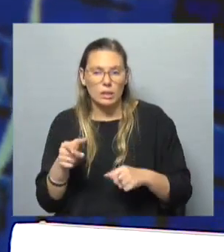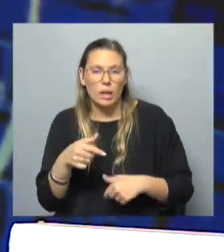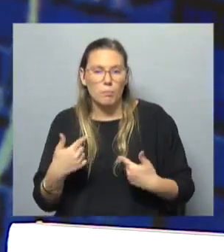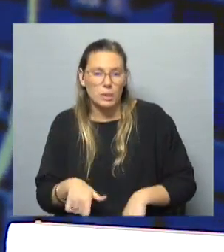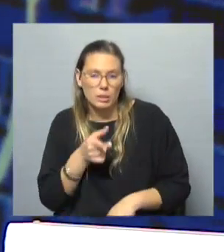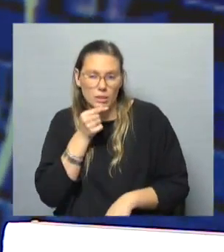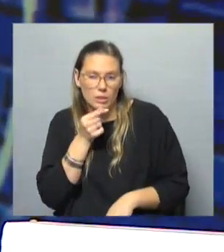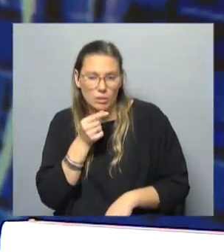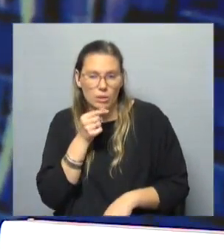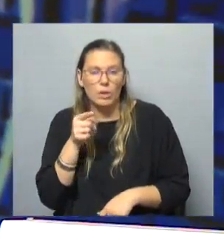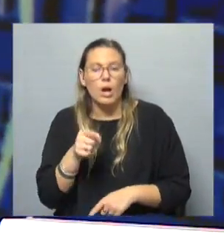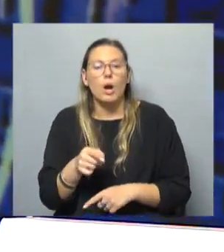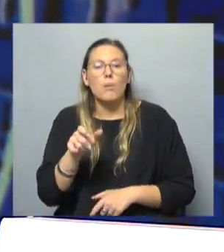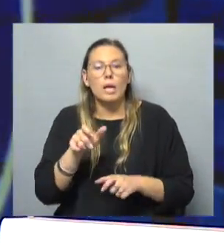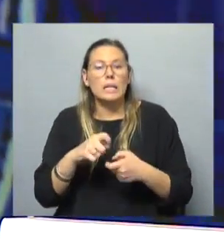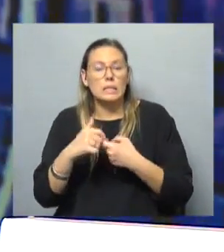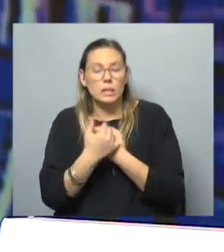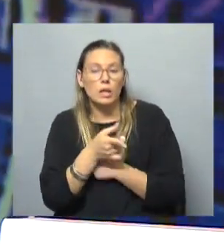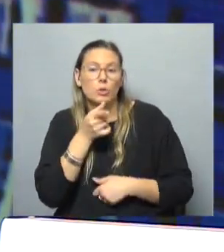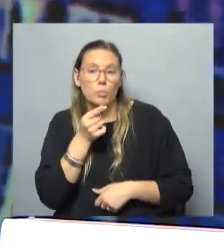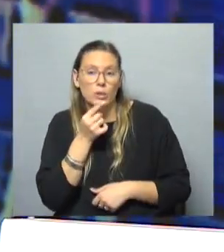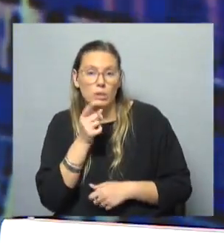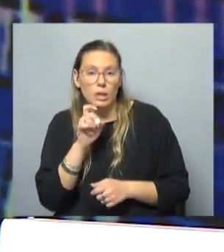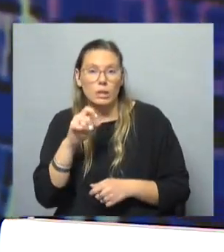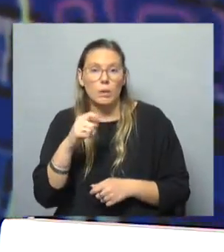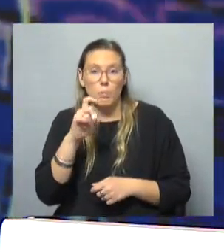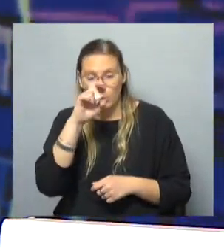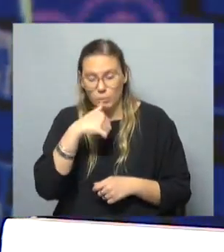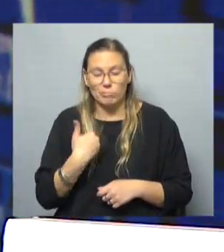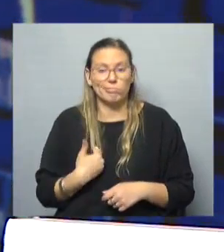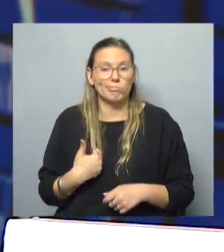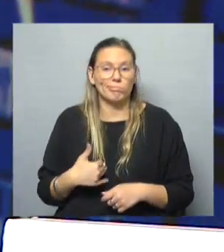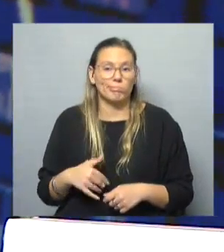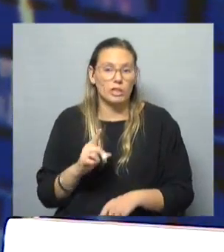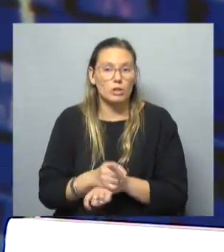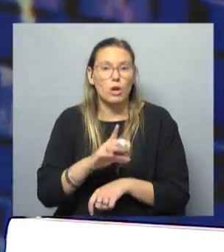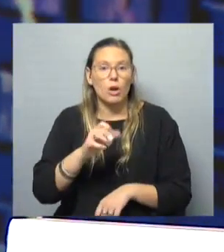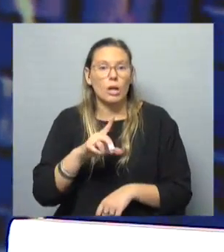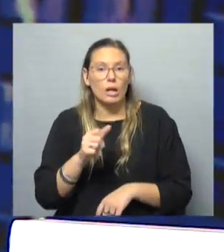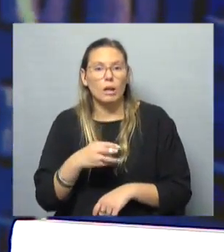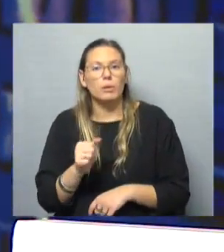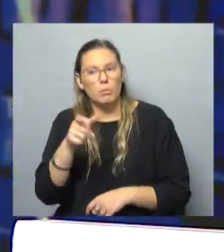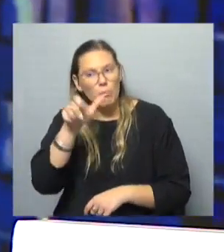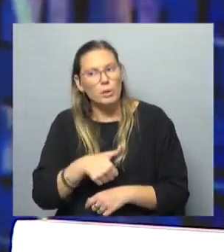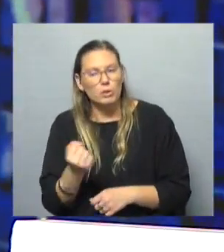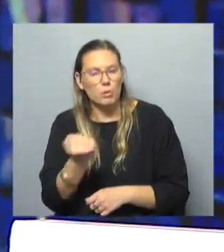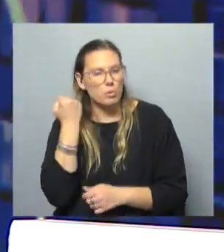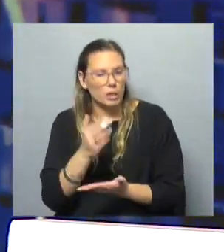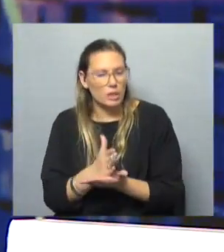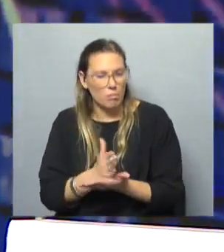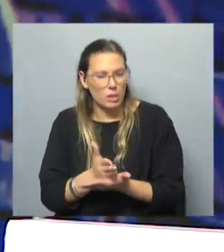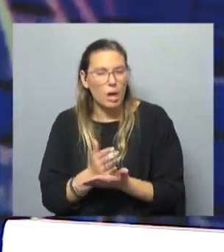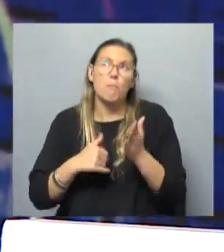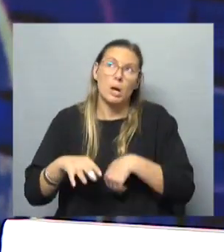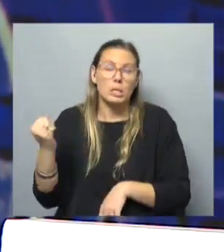el Sindicato de Funcionarios Policiales de Montevideo lamentó la decisión porque Calabria era un interlocutor muy importante, capaz que el